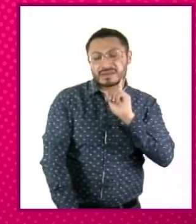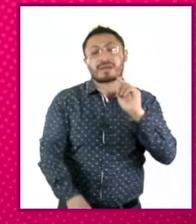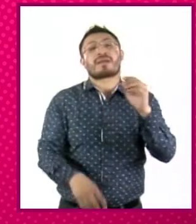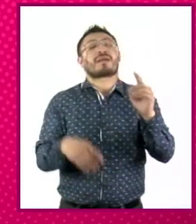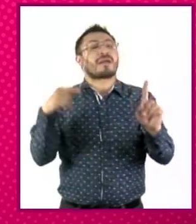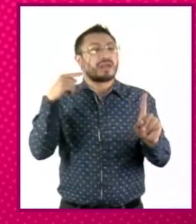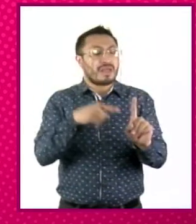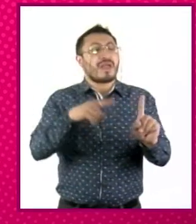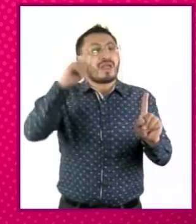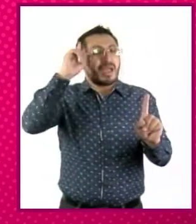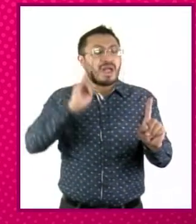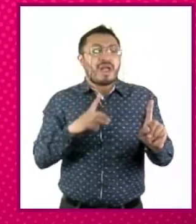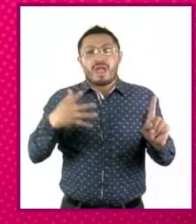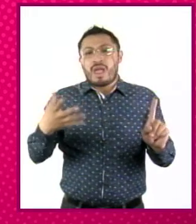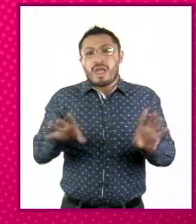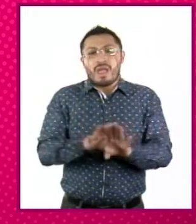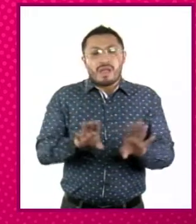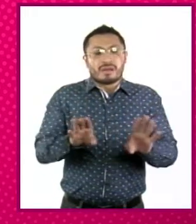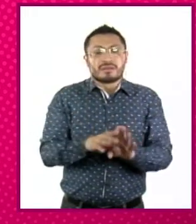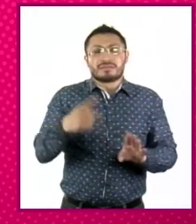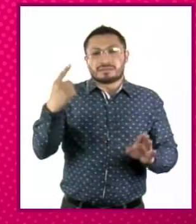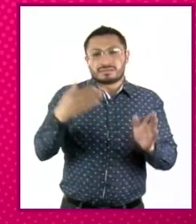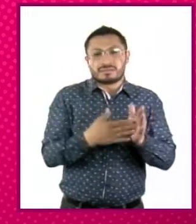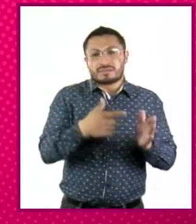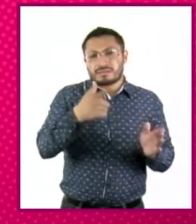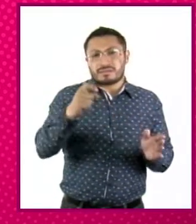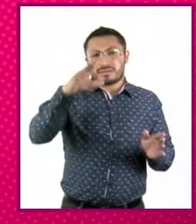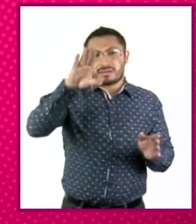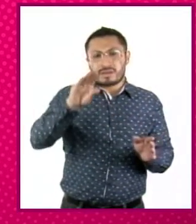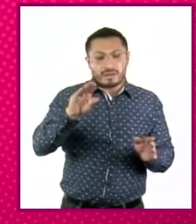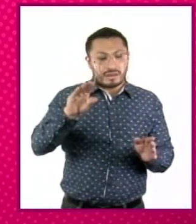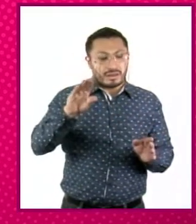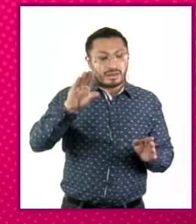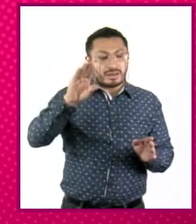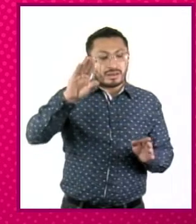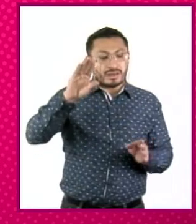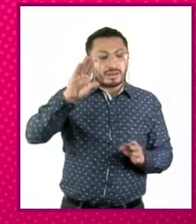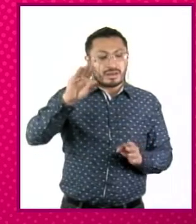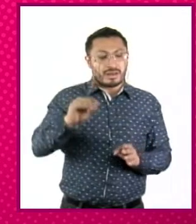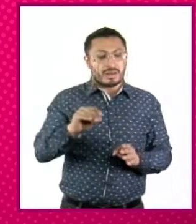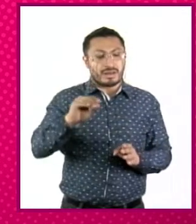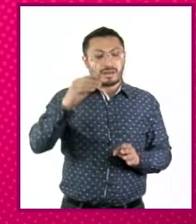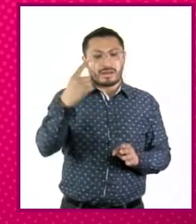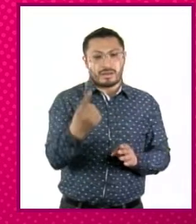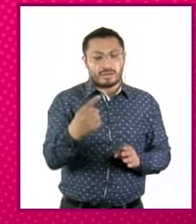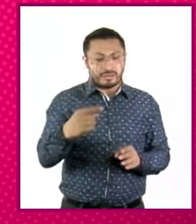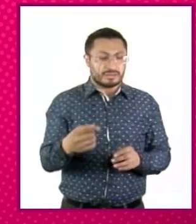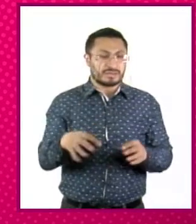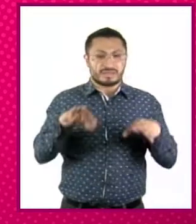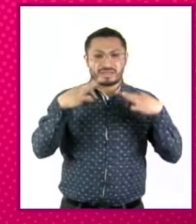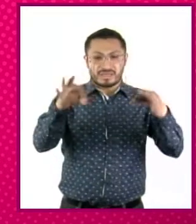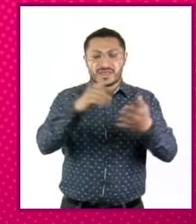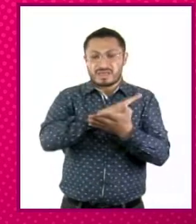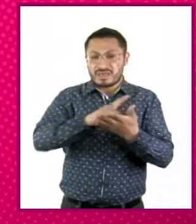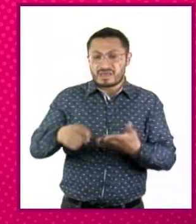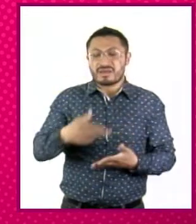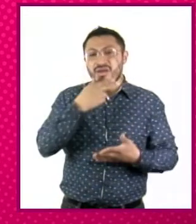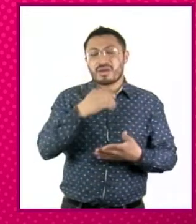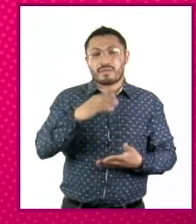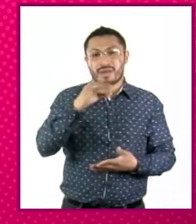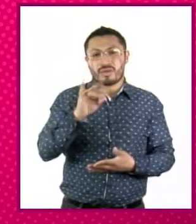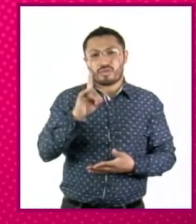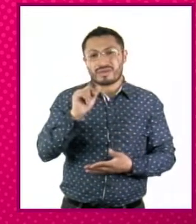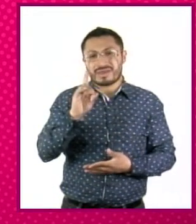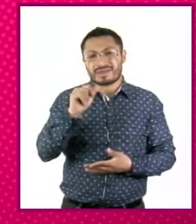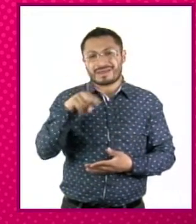ella sacó en 1791, es decir, posterior a la Declaración de los Derechos del Hombre y del Ciudadano,